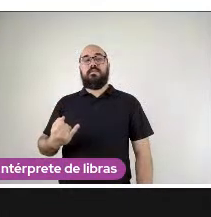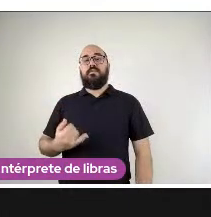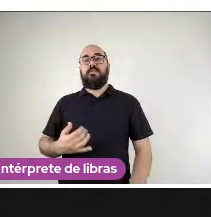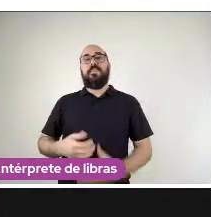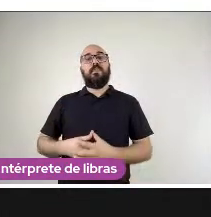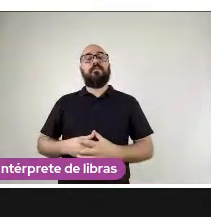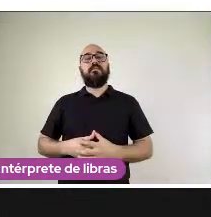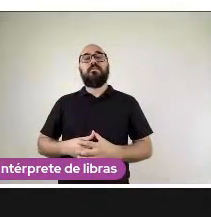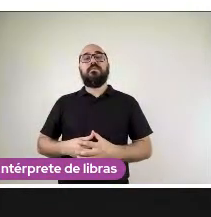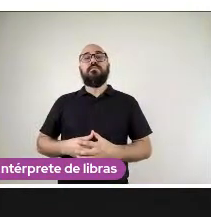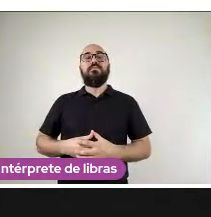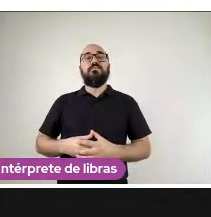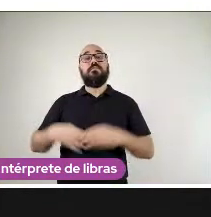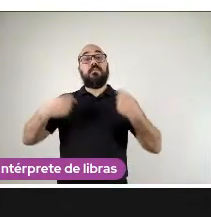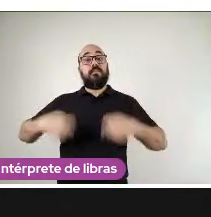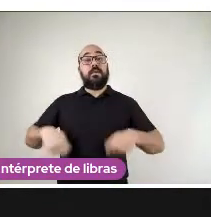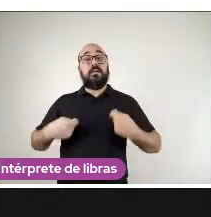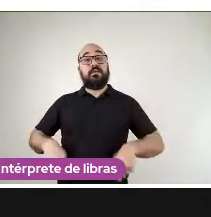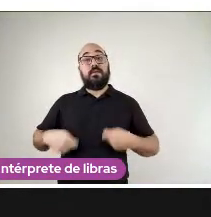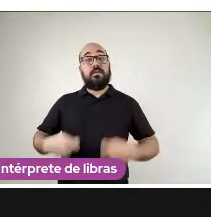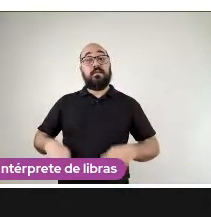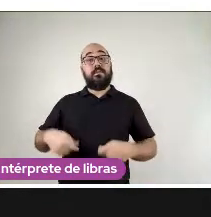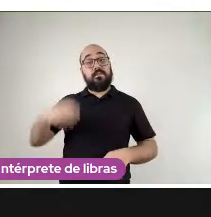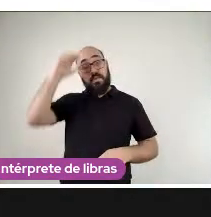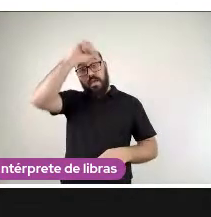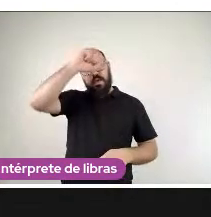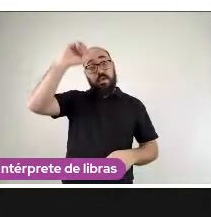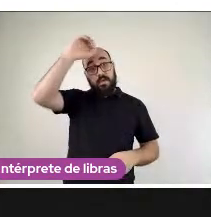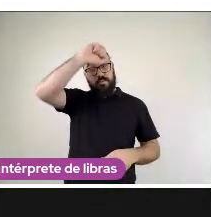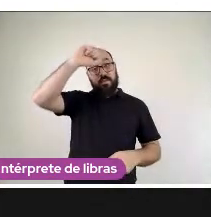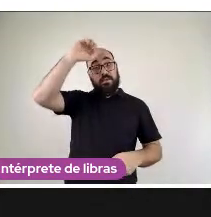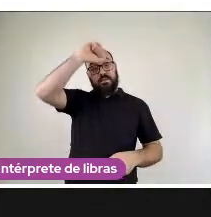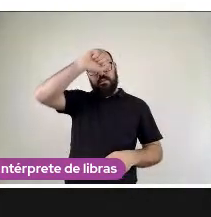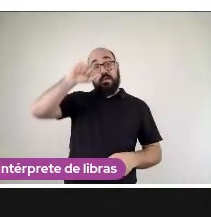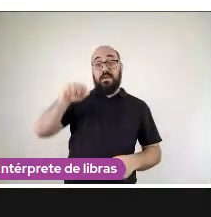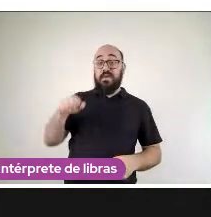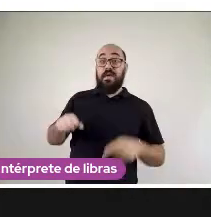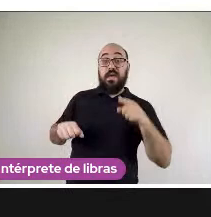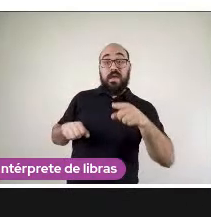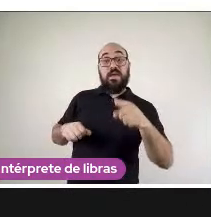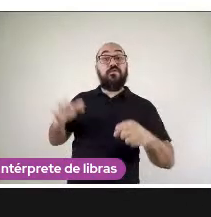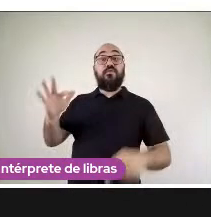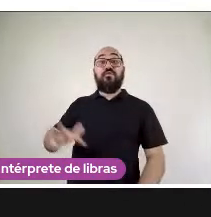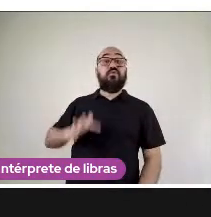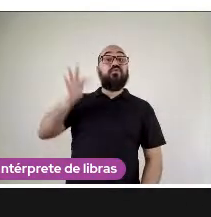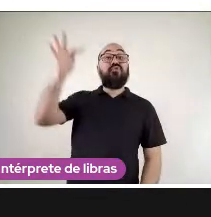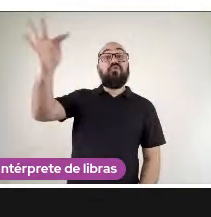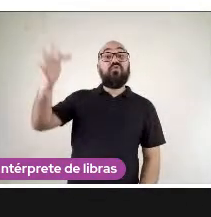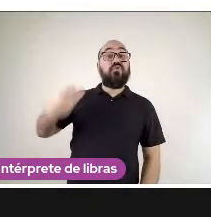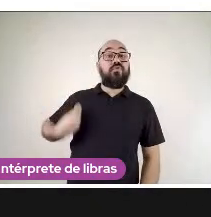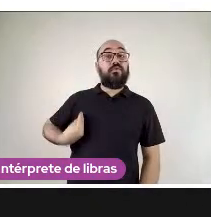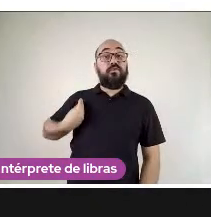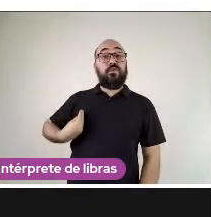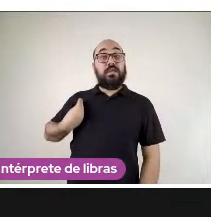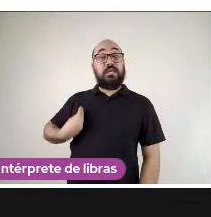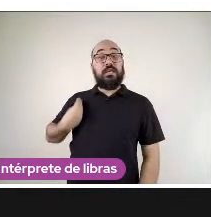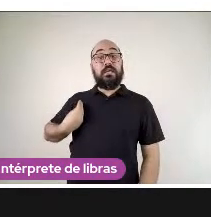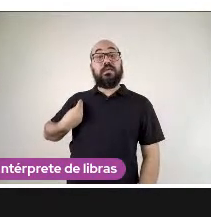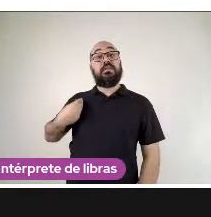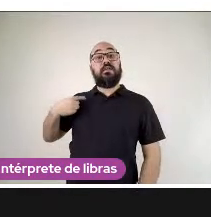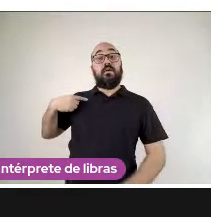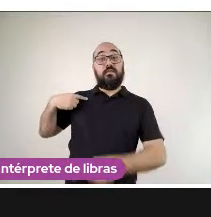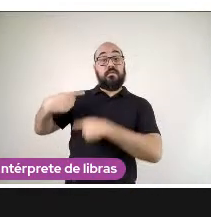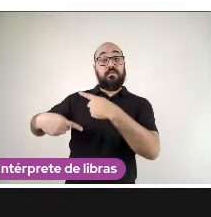comprometidos, políticos, empresarios y ayudarán a la conservación. Entonces es muy importante también que pensemos a largo plazo porque estos